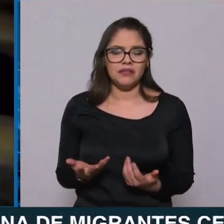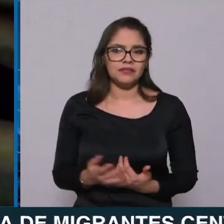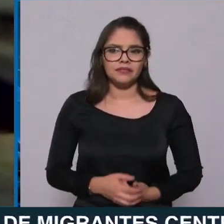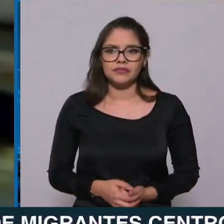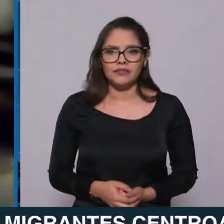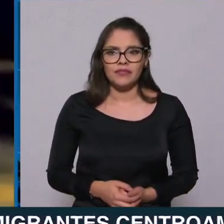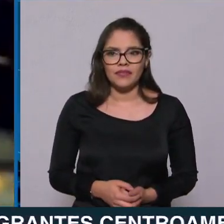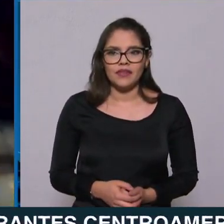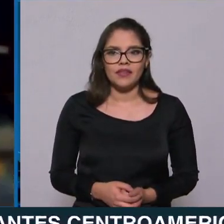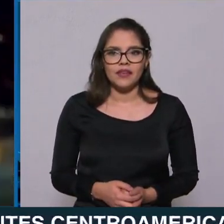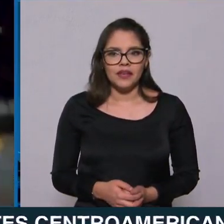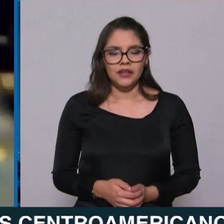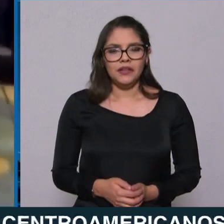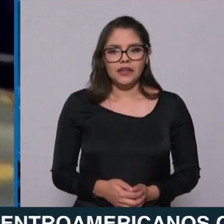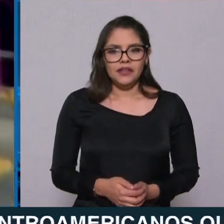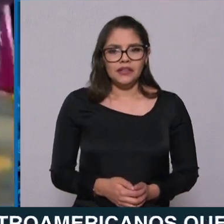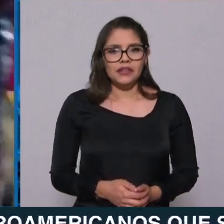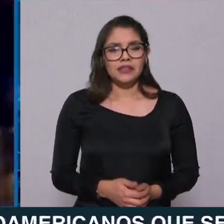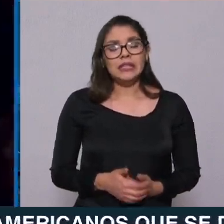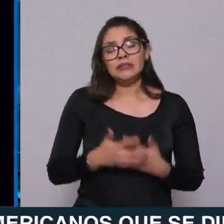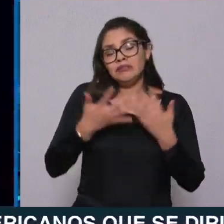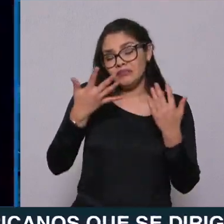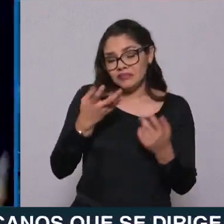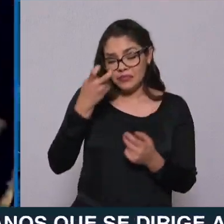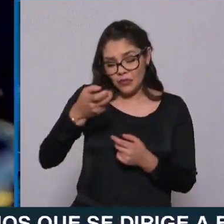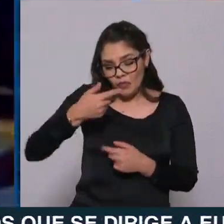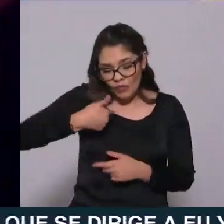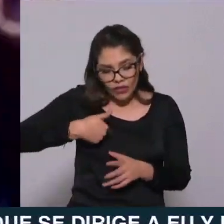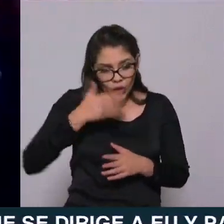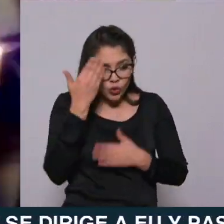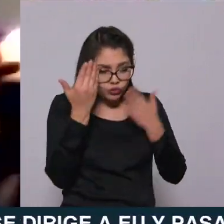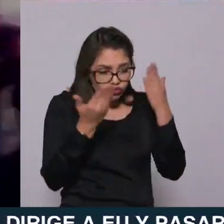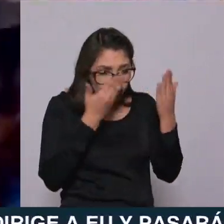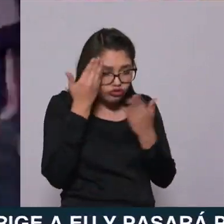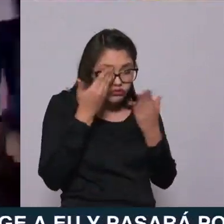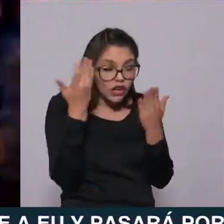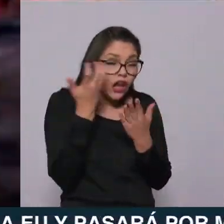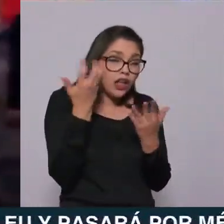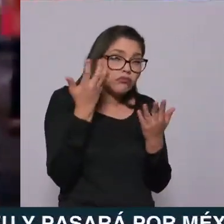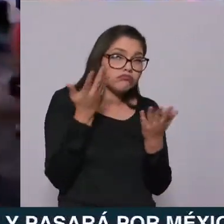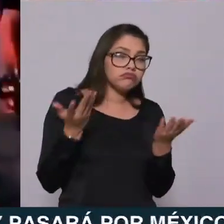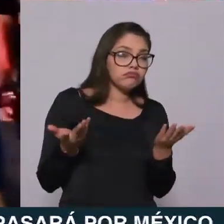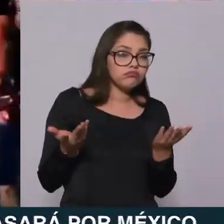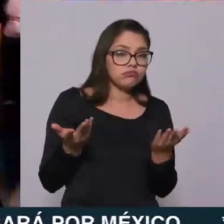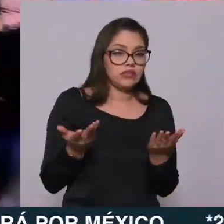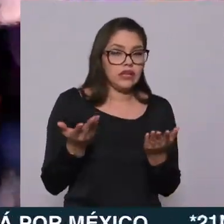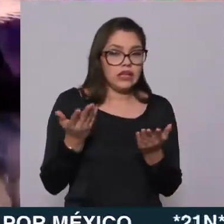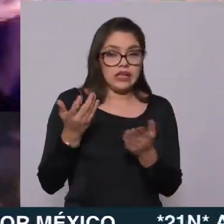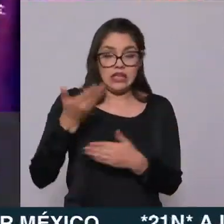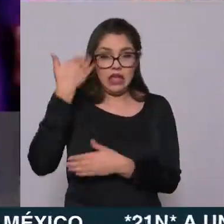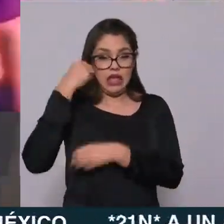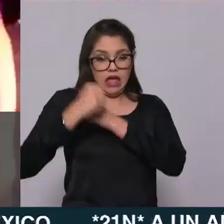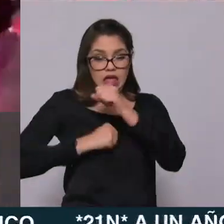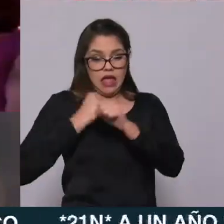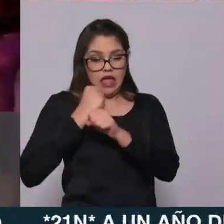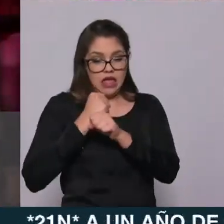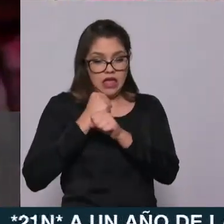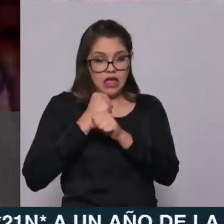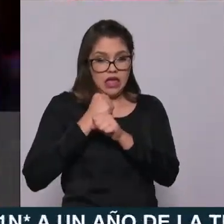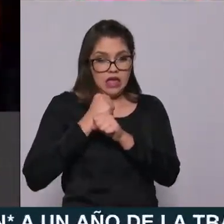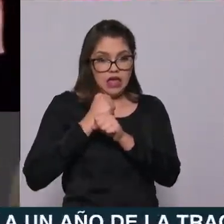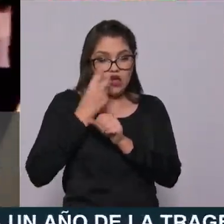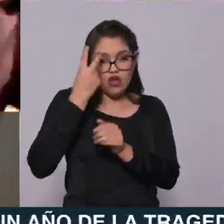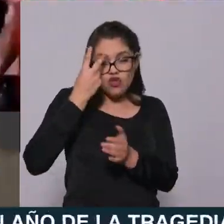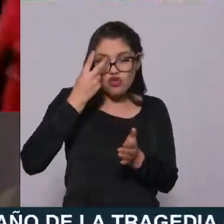público, por decirlo así. Entonces, este estudio, por ejemplo, se hizo antes, concluyó en el 2010, inicios